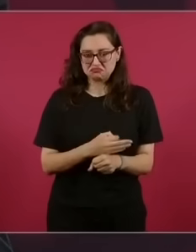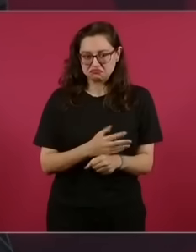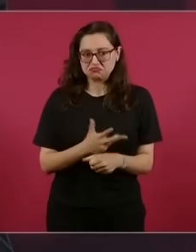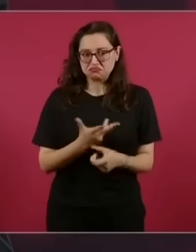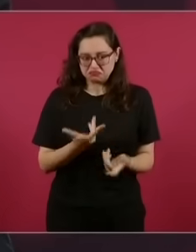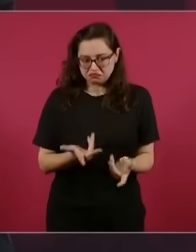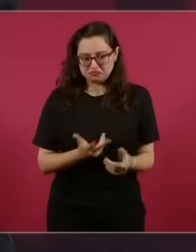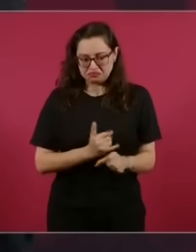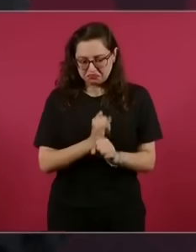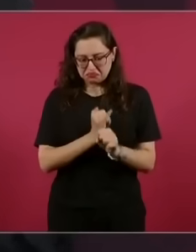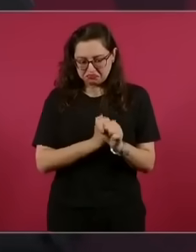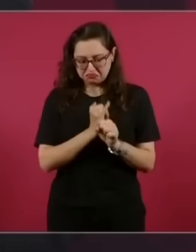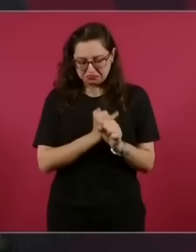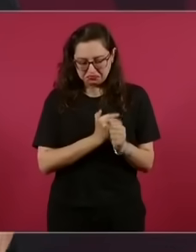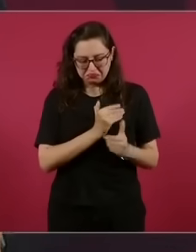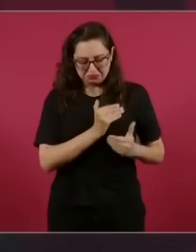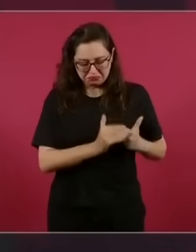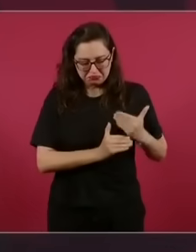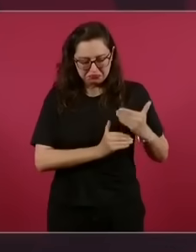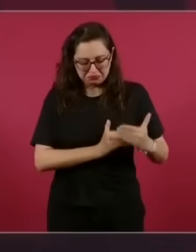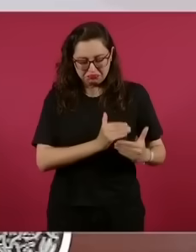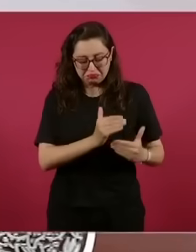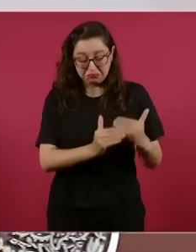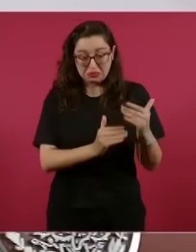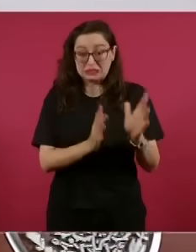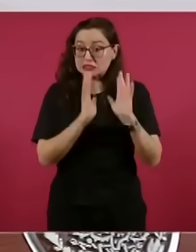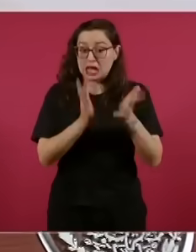pero eso no lo es todo.